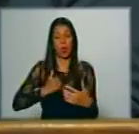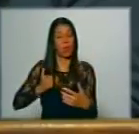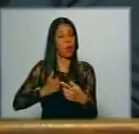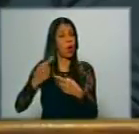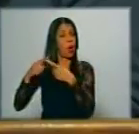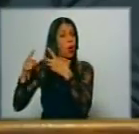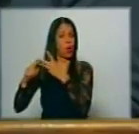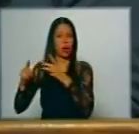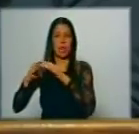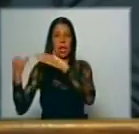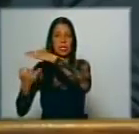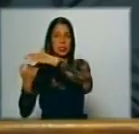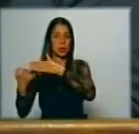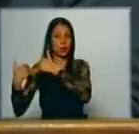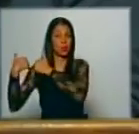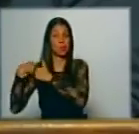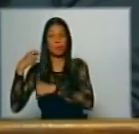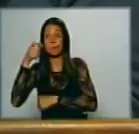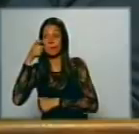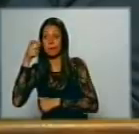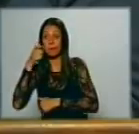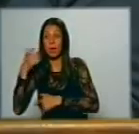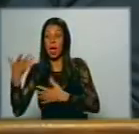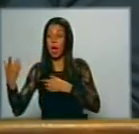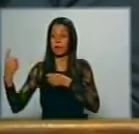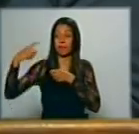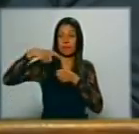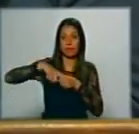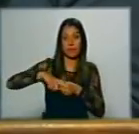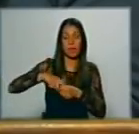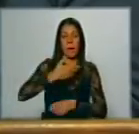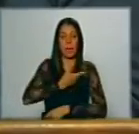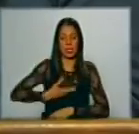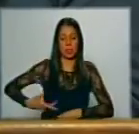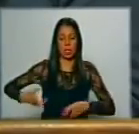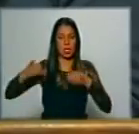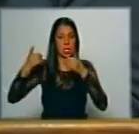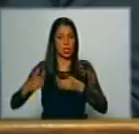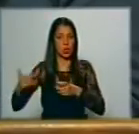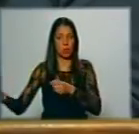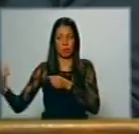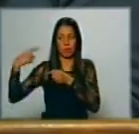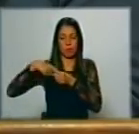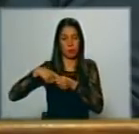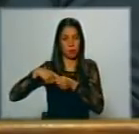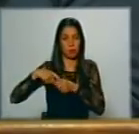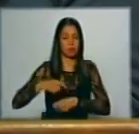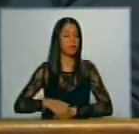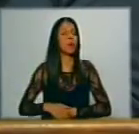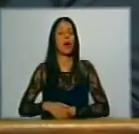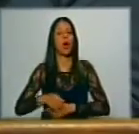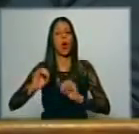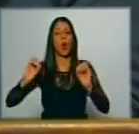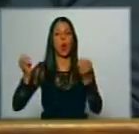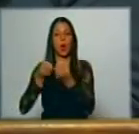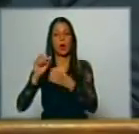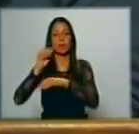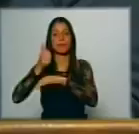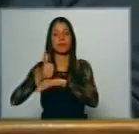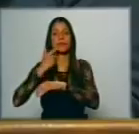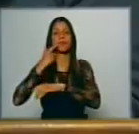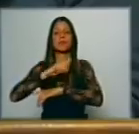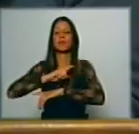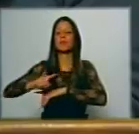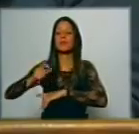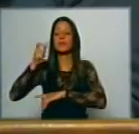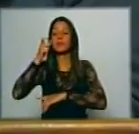órgano o ente que determine el Presidente de la República. El órgano rector ejercerá la dirección